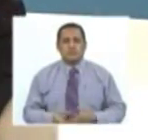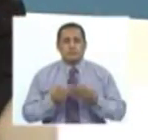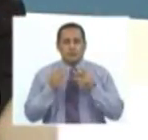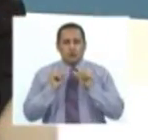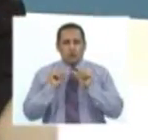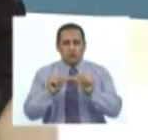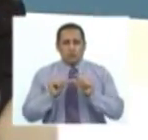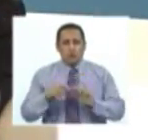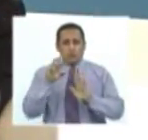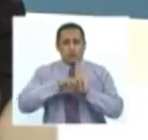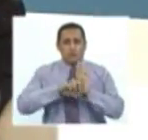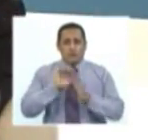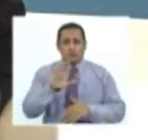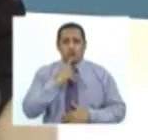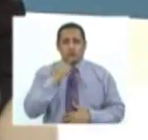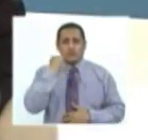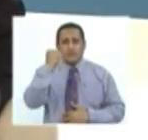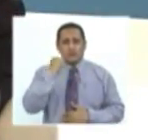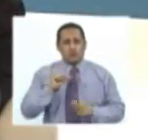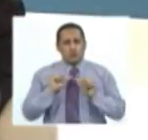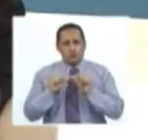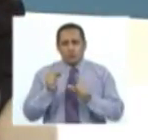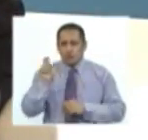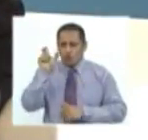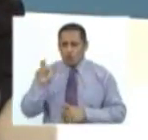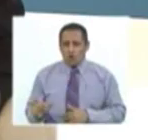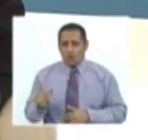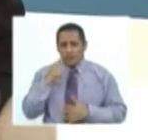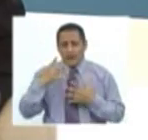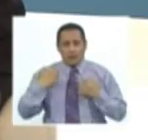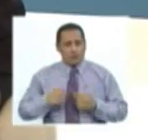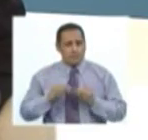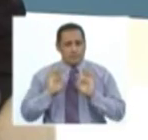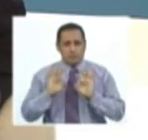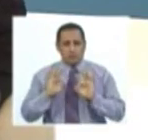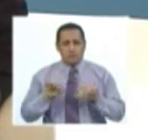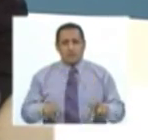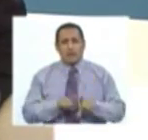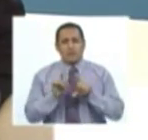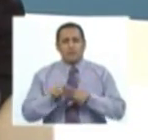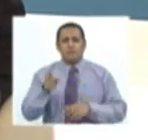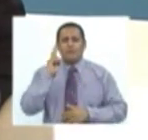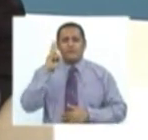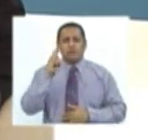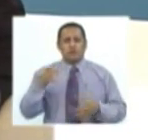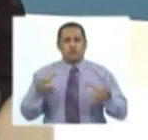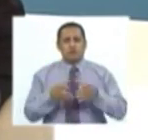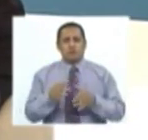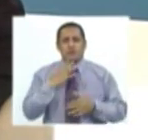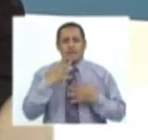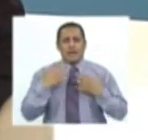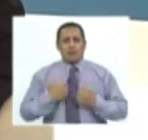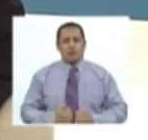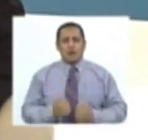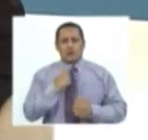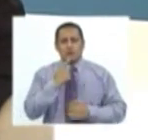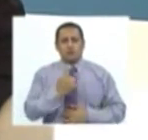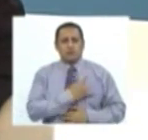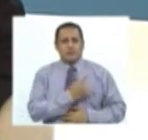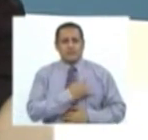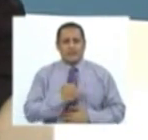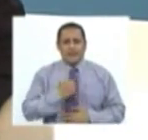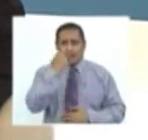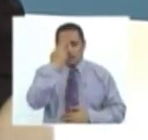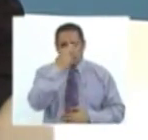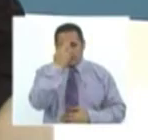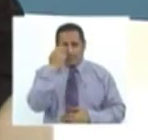Continuamos con el programa Tus Derechos, seguimos con el doctor Giovanni Priori, profesor de la Facultad de Derecho de la Pontificia Universidad Católica